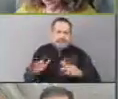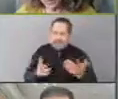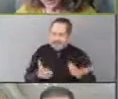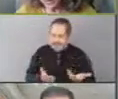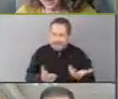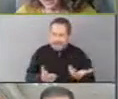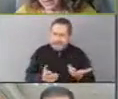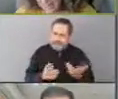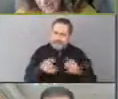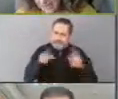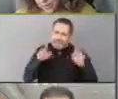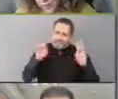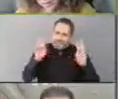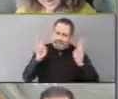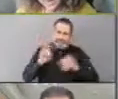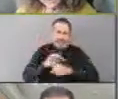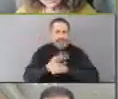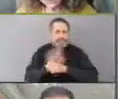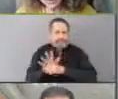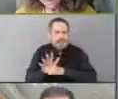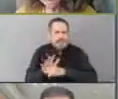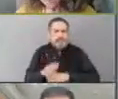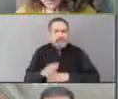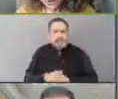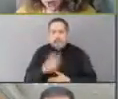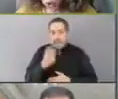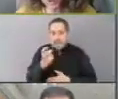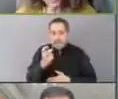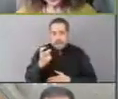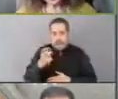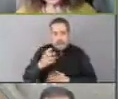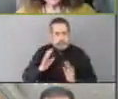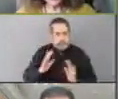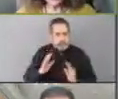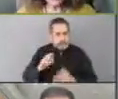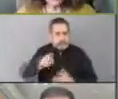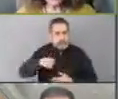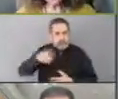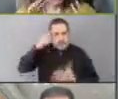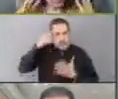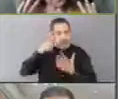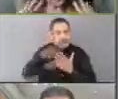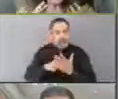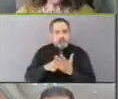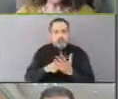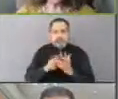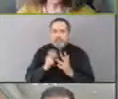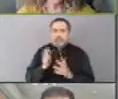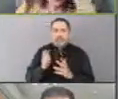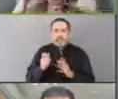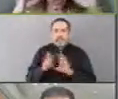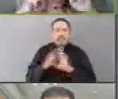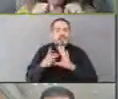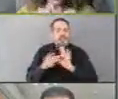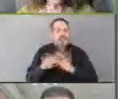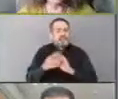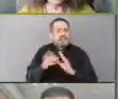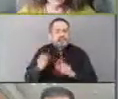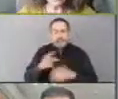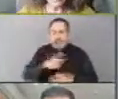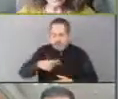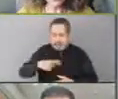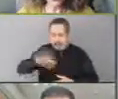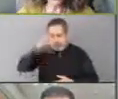la COVID-19. Así es que yo creo que es parte de lo que tengo que